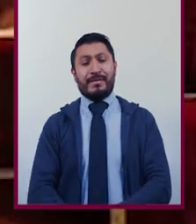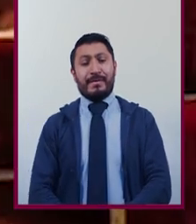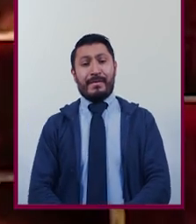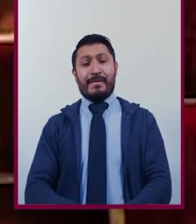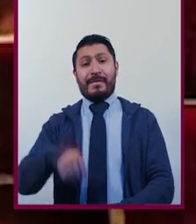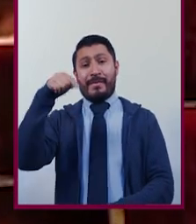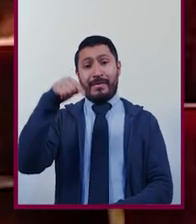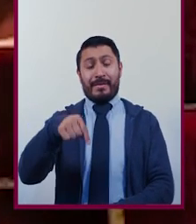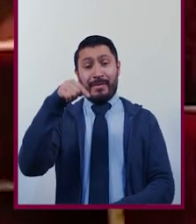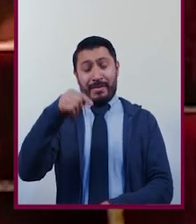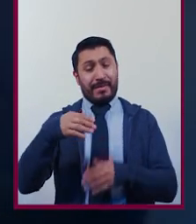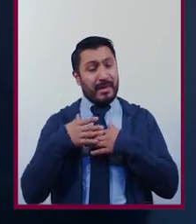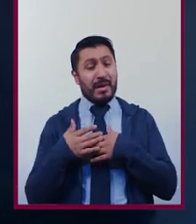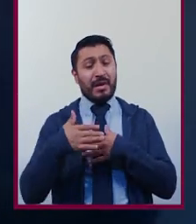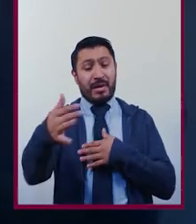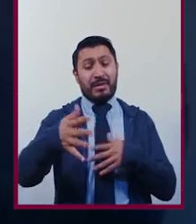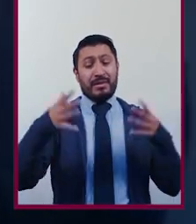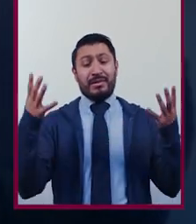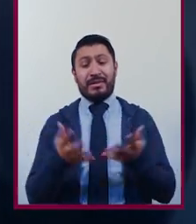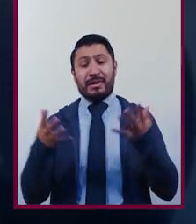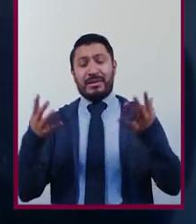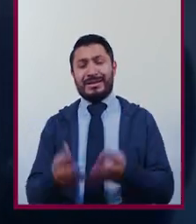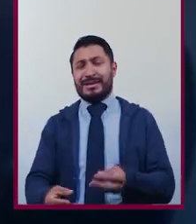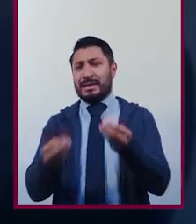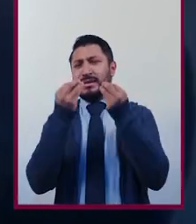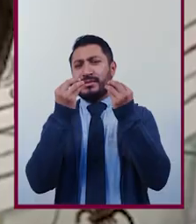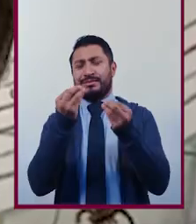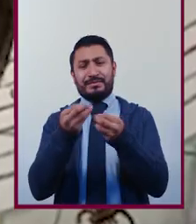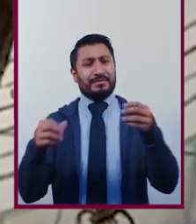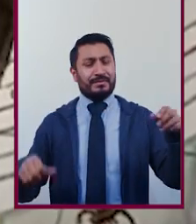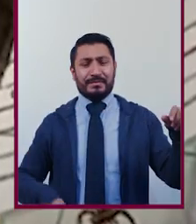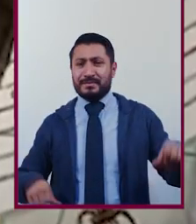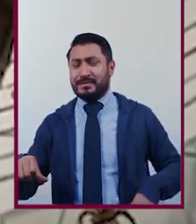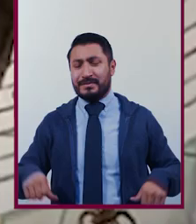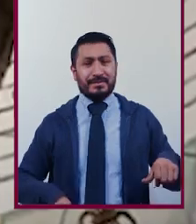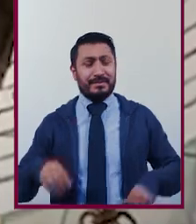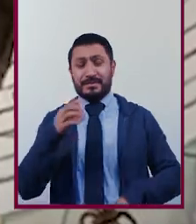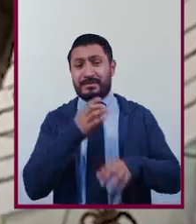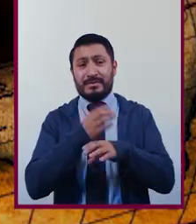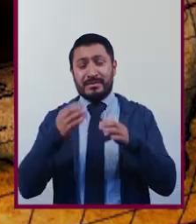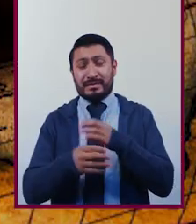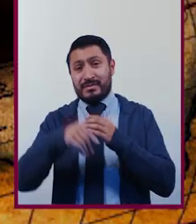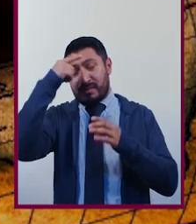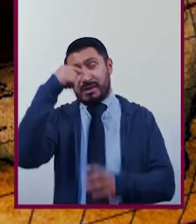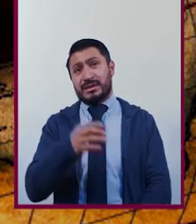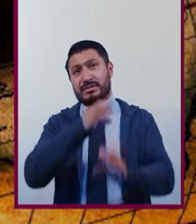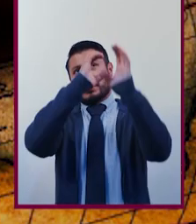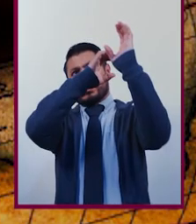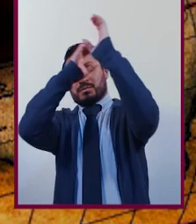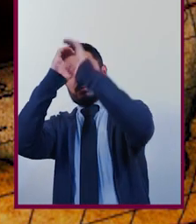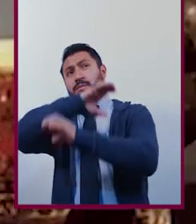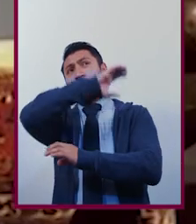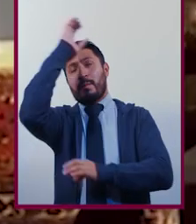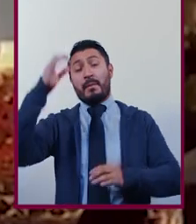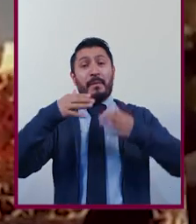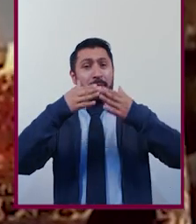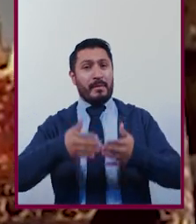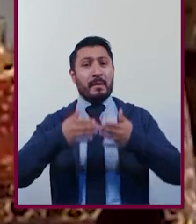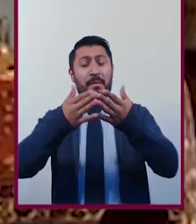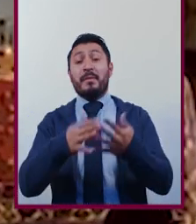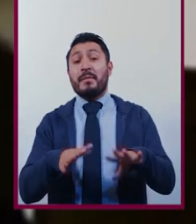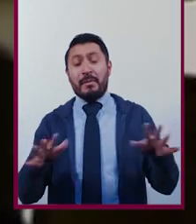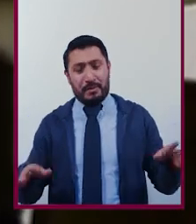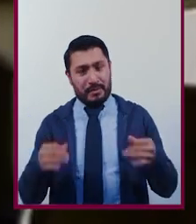De aquí en adelante se elaborarán un sinfín de artefactos para contemplar el cielo y navegar los mares.